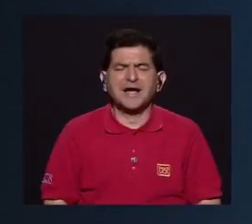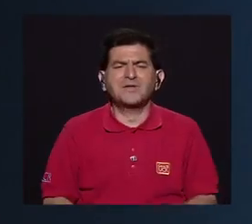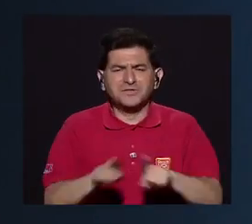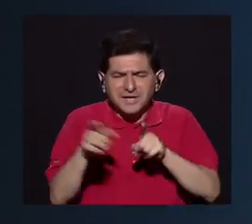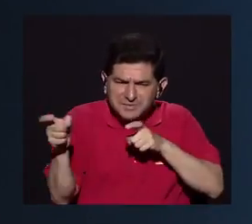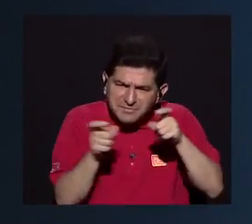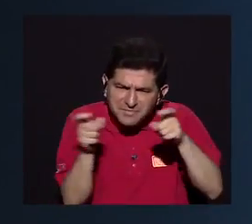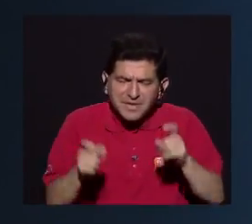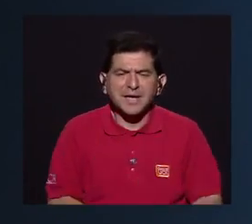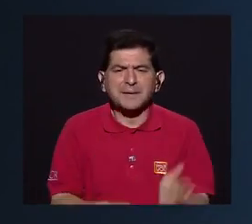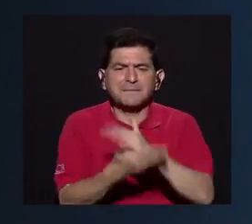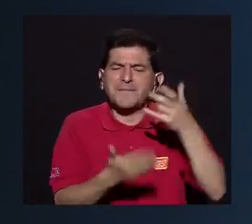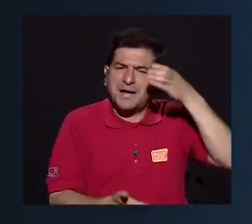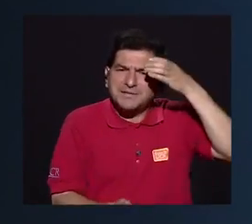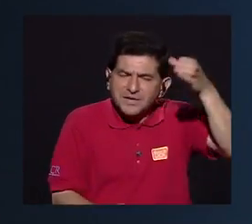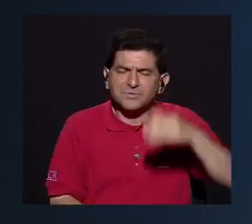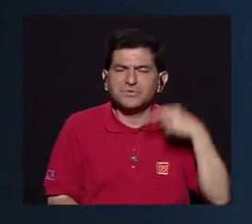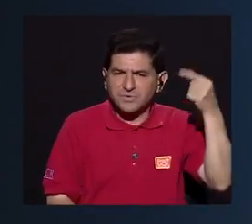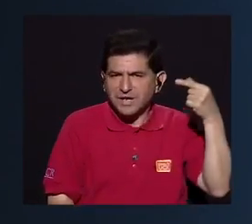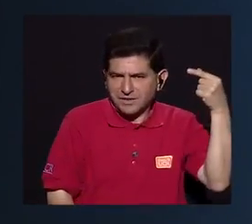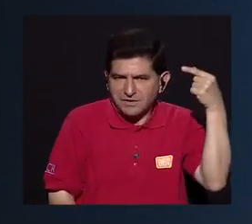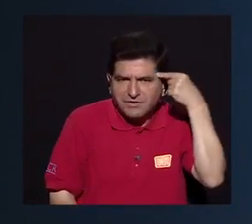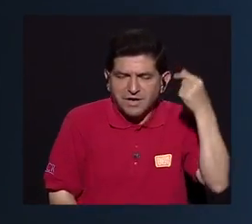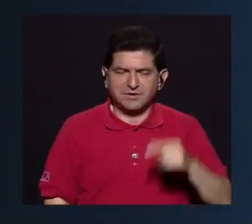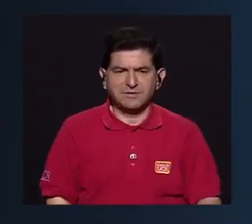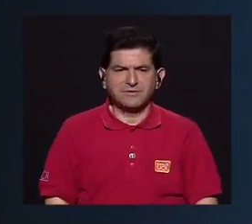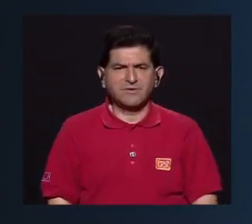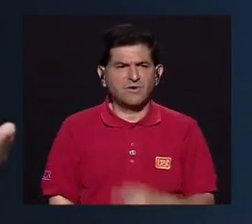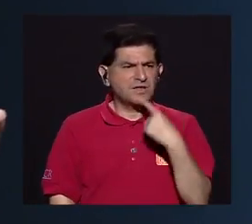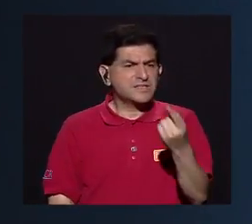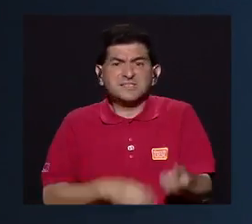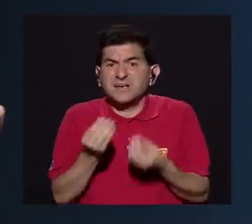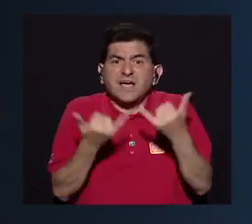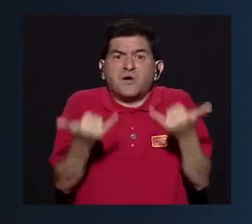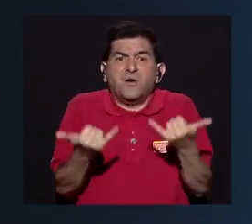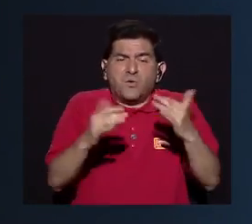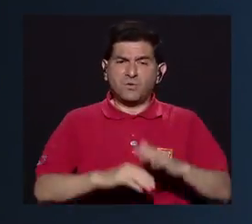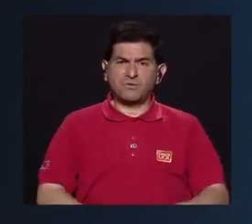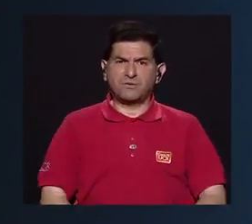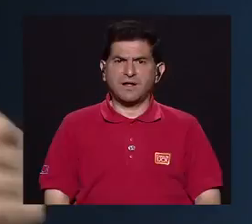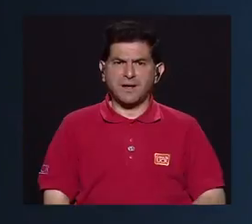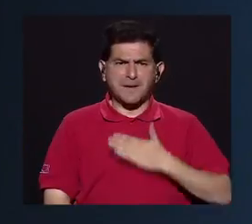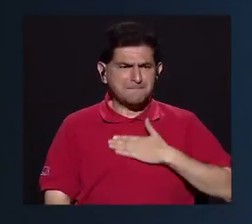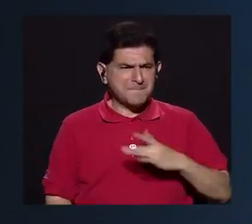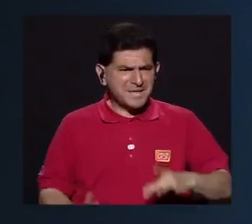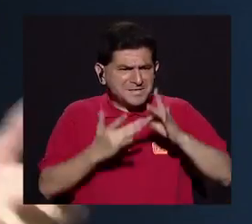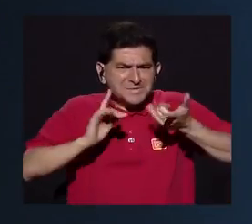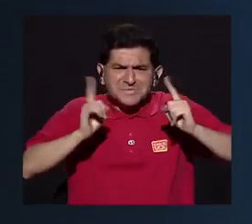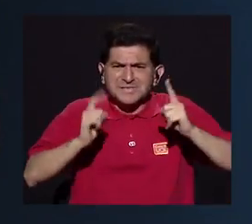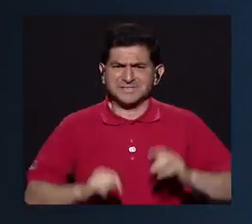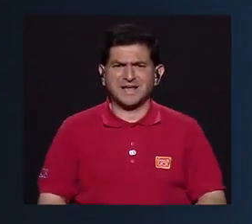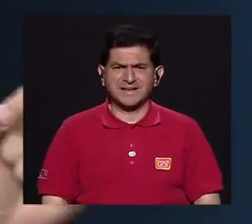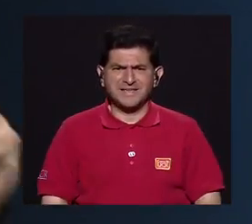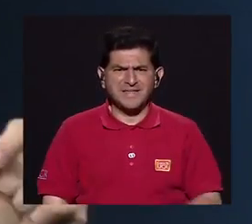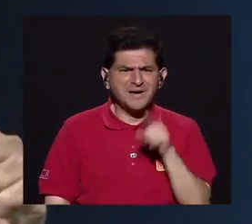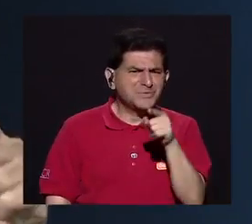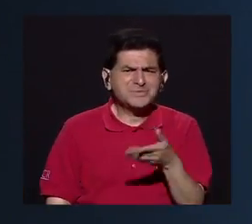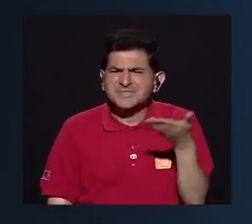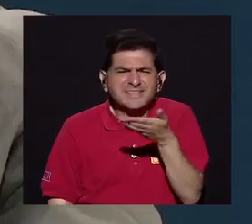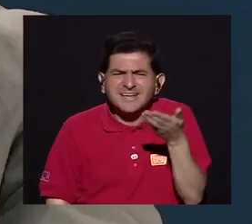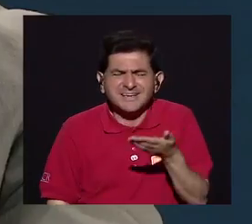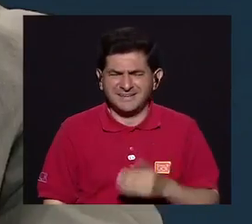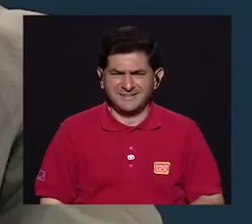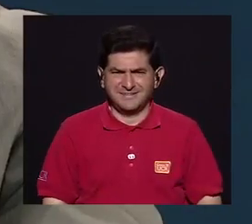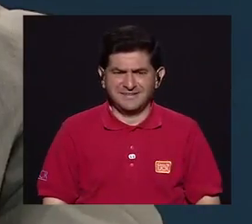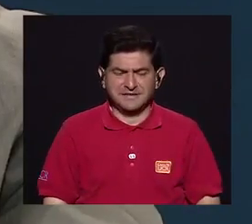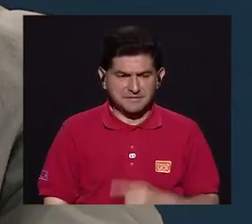administración, una parte cultural en el gobierno, y dices, ¿qué hago, no? O sea, ¿cuál es mi especialidad? Porque me preguntan, bueno, ¿en qué te especializas,